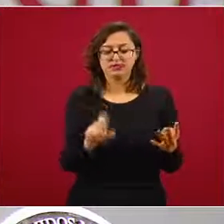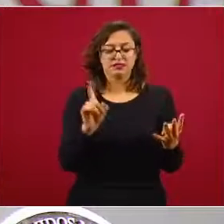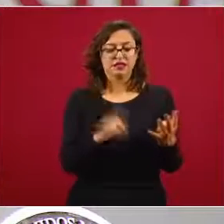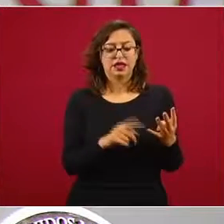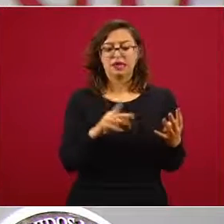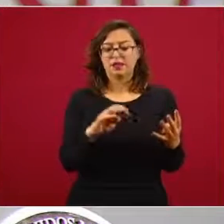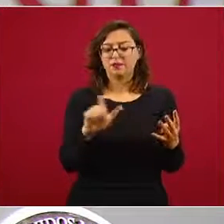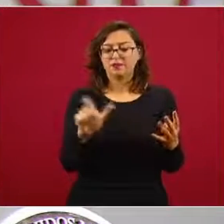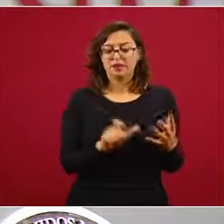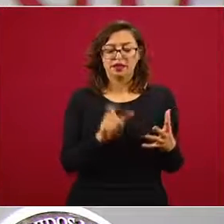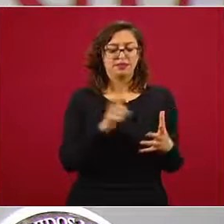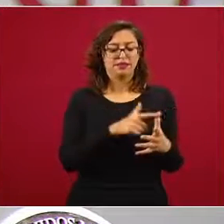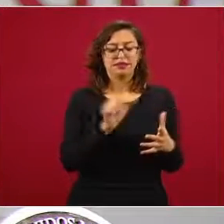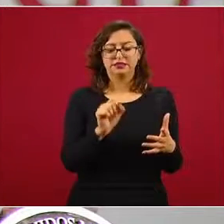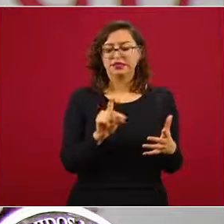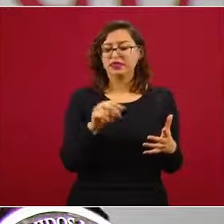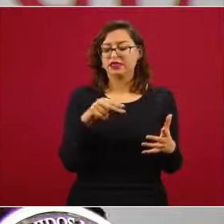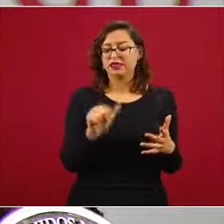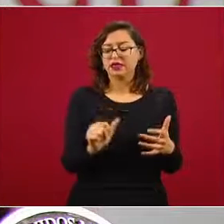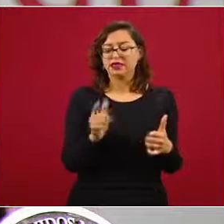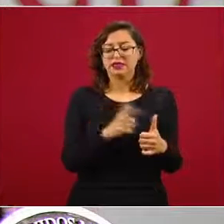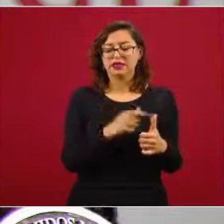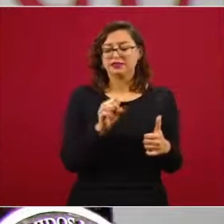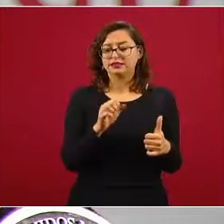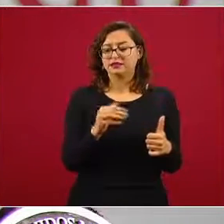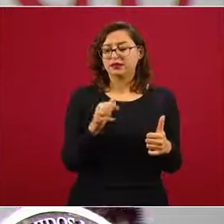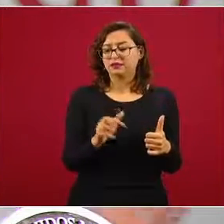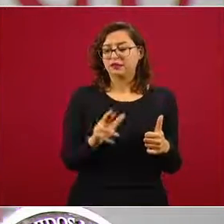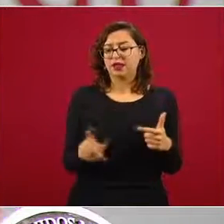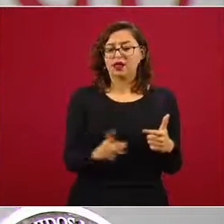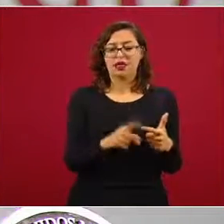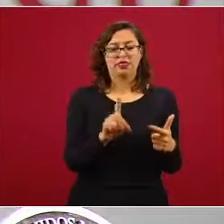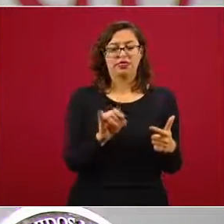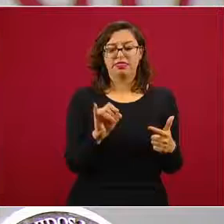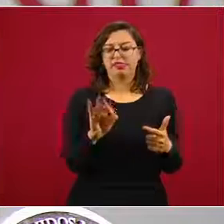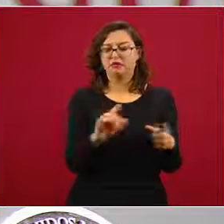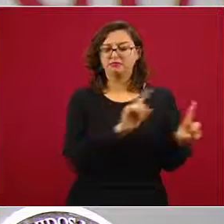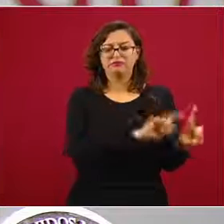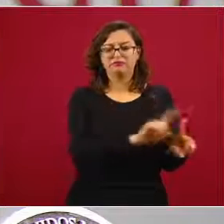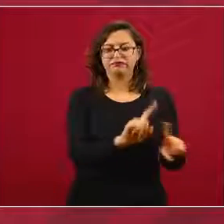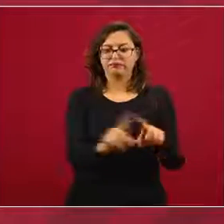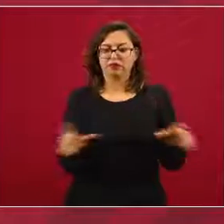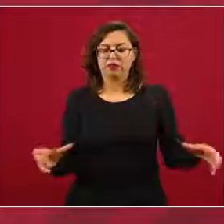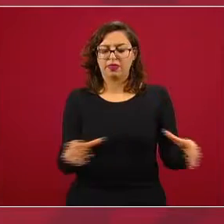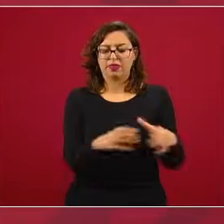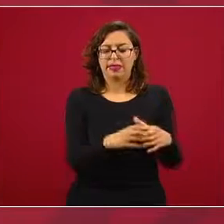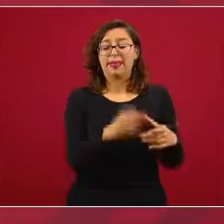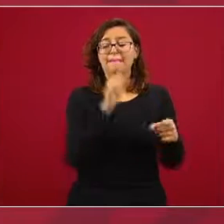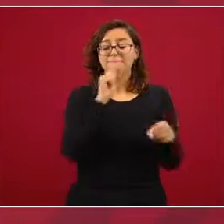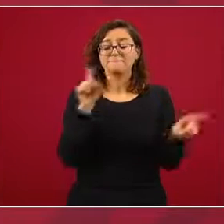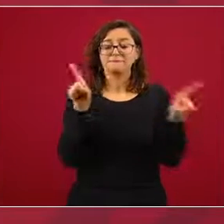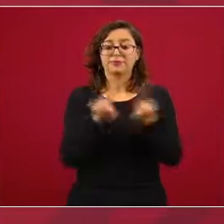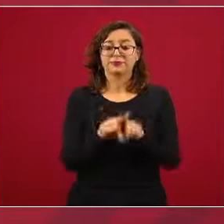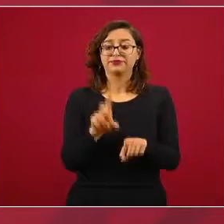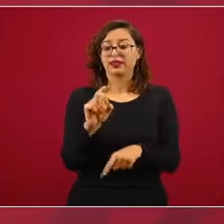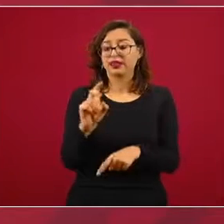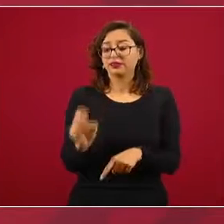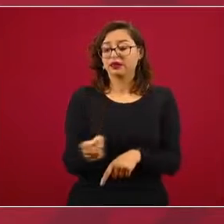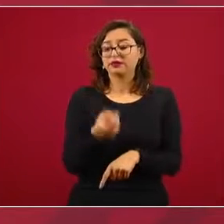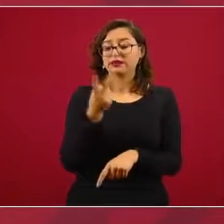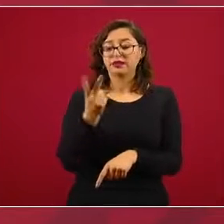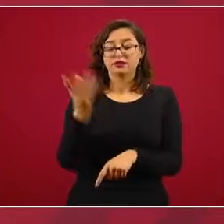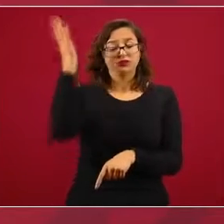de las Fuerzas Armadas, el DIF, etcétera, y las 32 personas titulares de las Secretarías de Salud